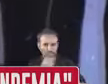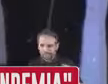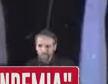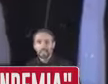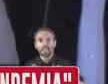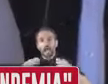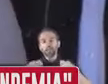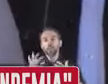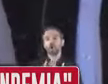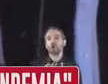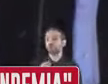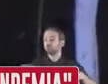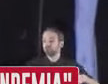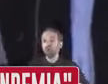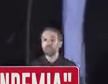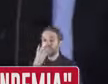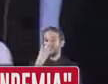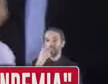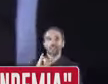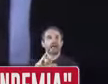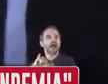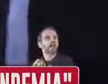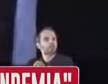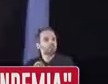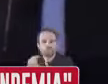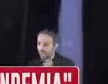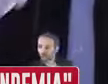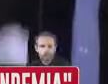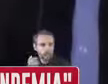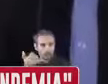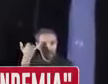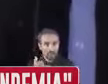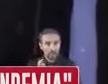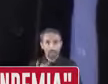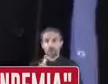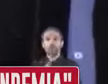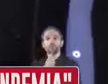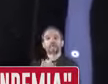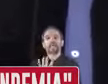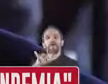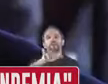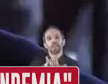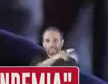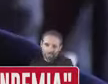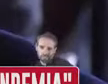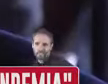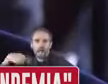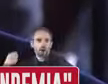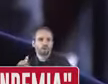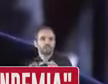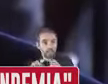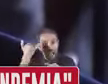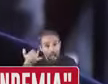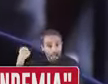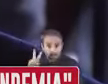insumos o respiradores en los aeropuertos y no dejaban salir un avión para que quedara en el país y no fuera el país que les había comprado esto